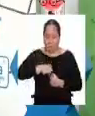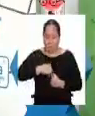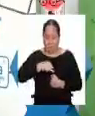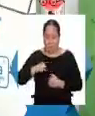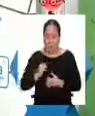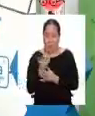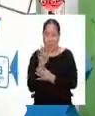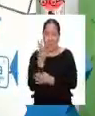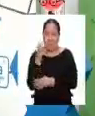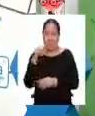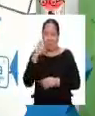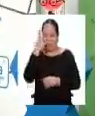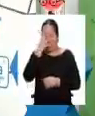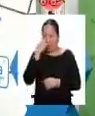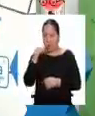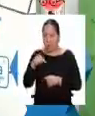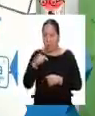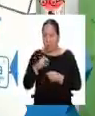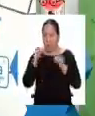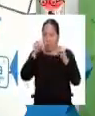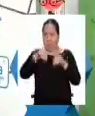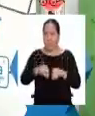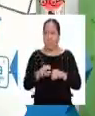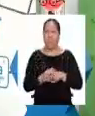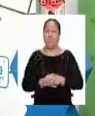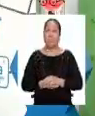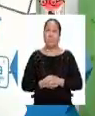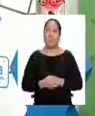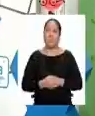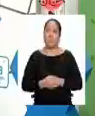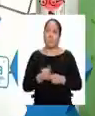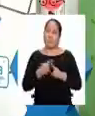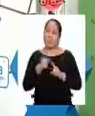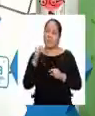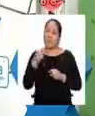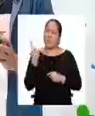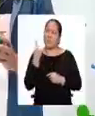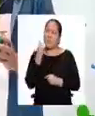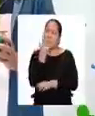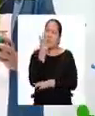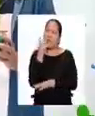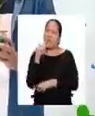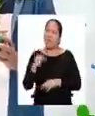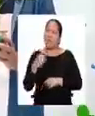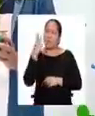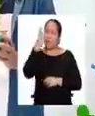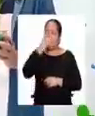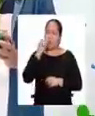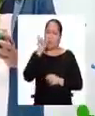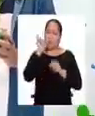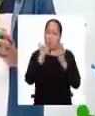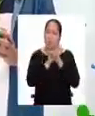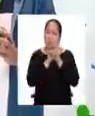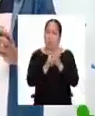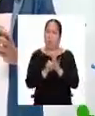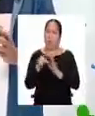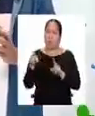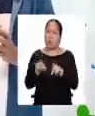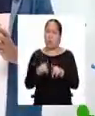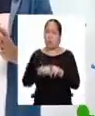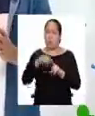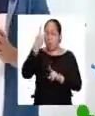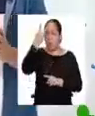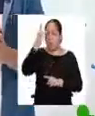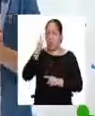de esta plantita hermosa que acabo de conseguir. Pero es solo una planta. La belleza no es solo imagen, sino también